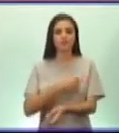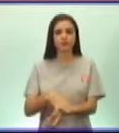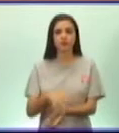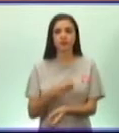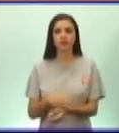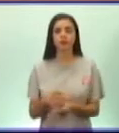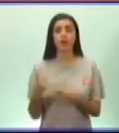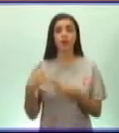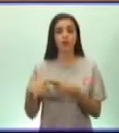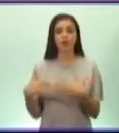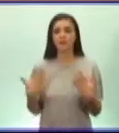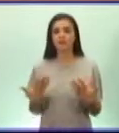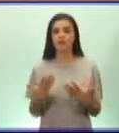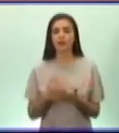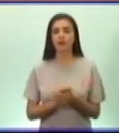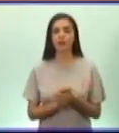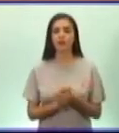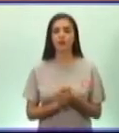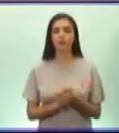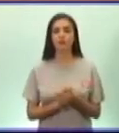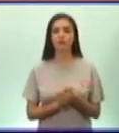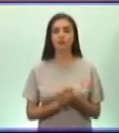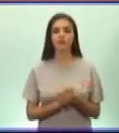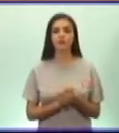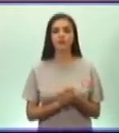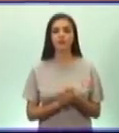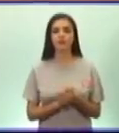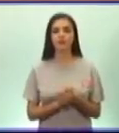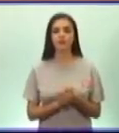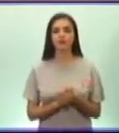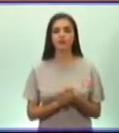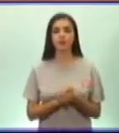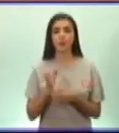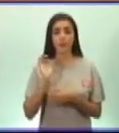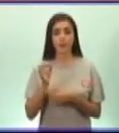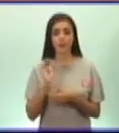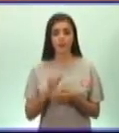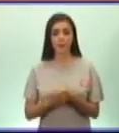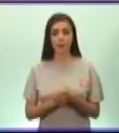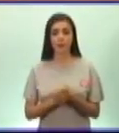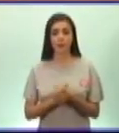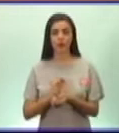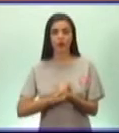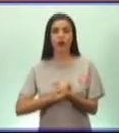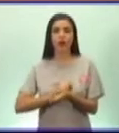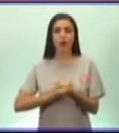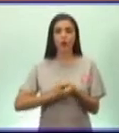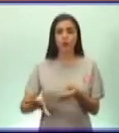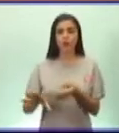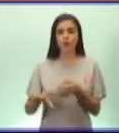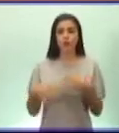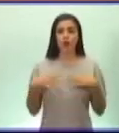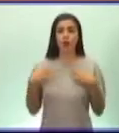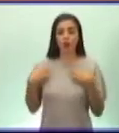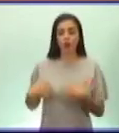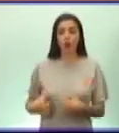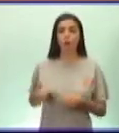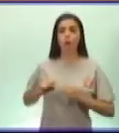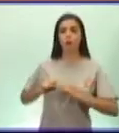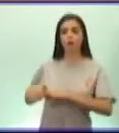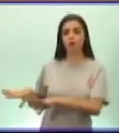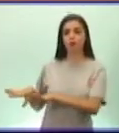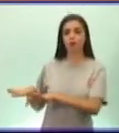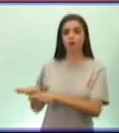de desecho que son elaboradas por el organismo, él mismo las expulsa, y a esta forma